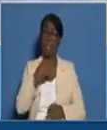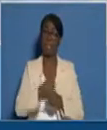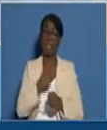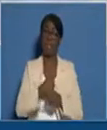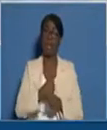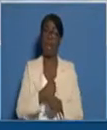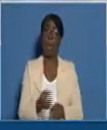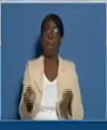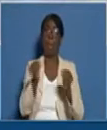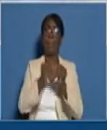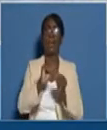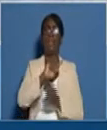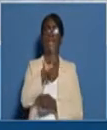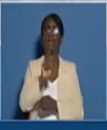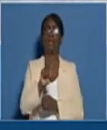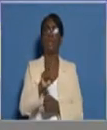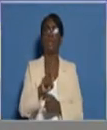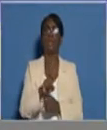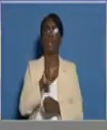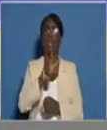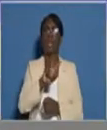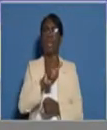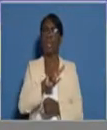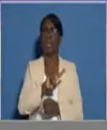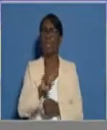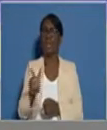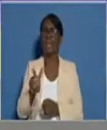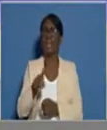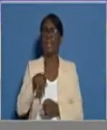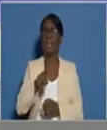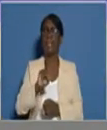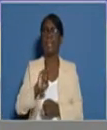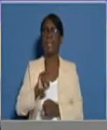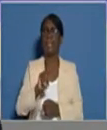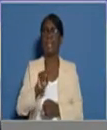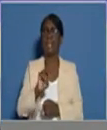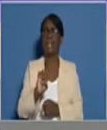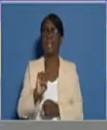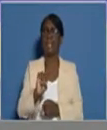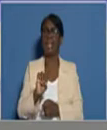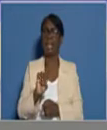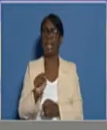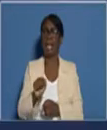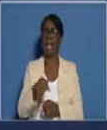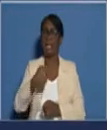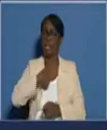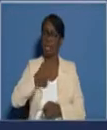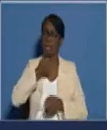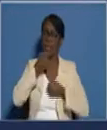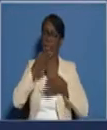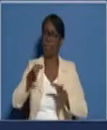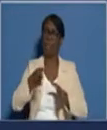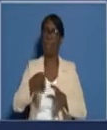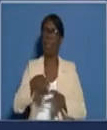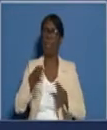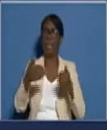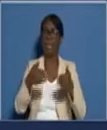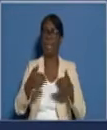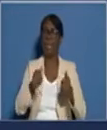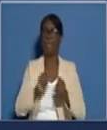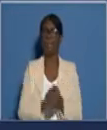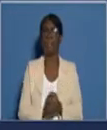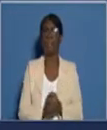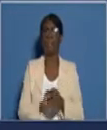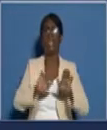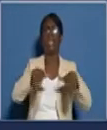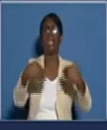siguen llegando más preguntas. Violeta Pineda nos escribe con la etiqueta Yo Me Informo PMA y hace la pregunta,